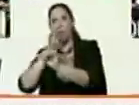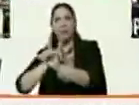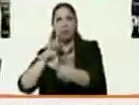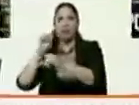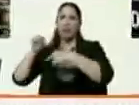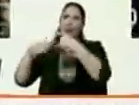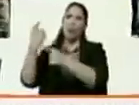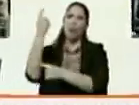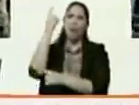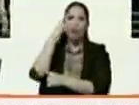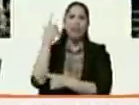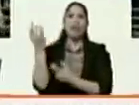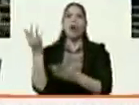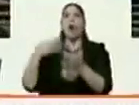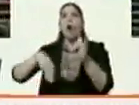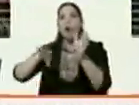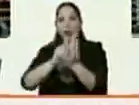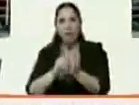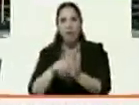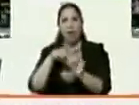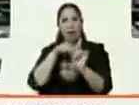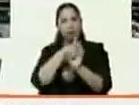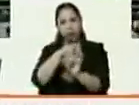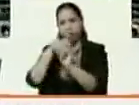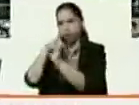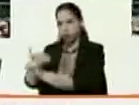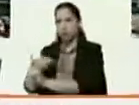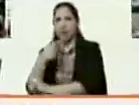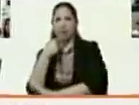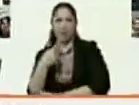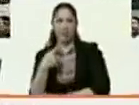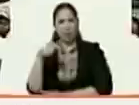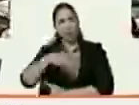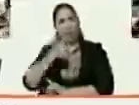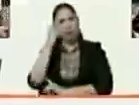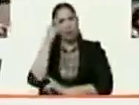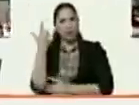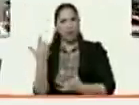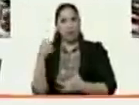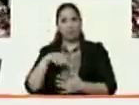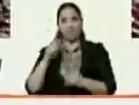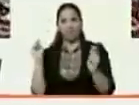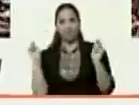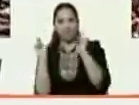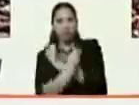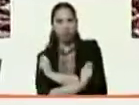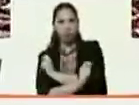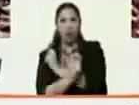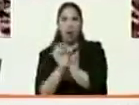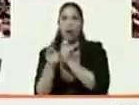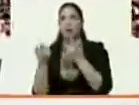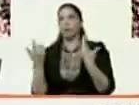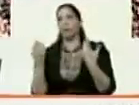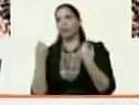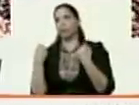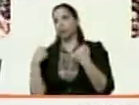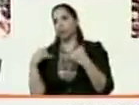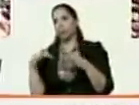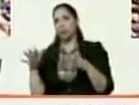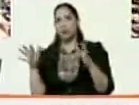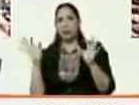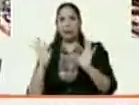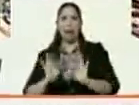día pronuncia y amenaza y dice, y hoy día se ha convertido en puro buchipluma, en la